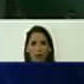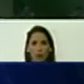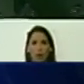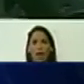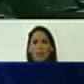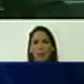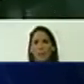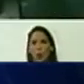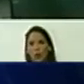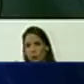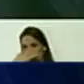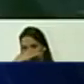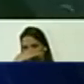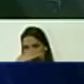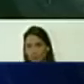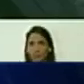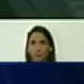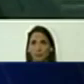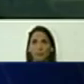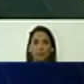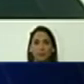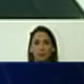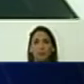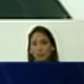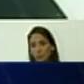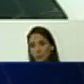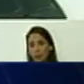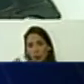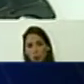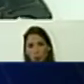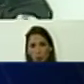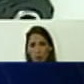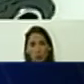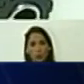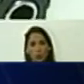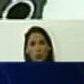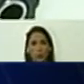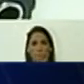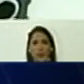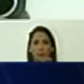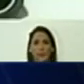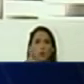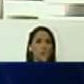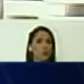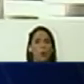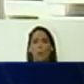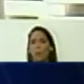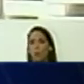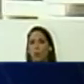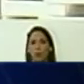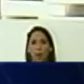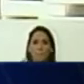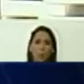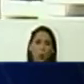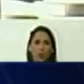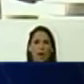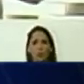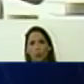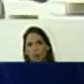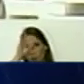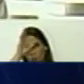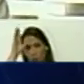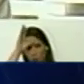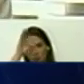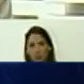bloqueo criminal que tiene el imperio norteamericano con nuestra patria. No podrán bloquear nuestra conciencia, no